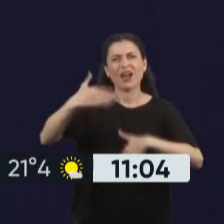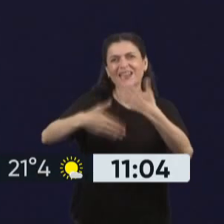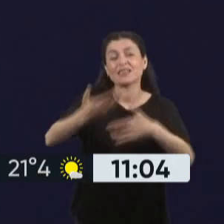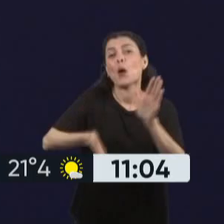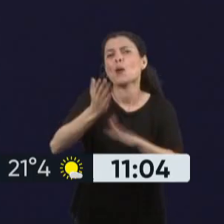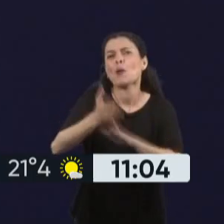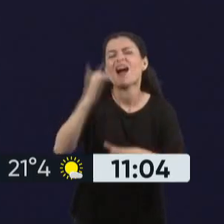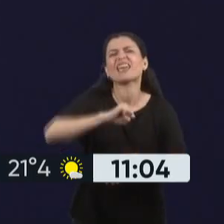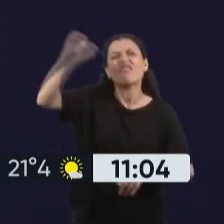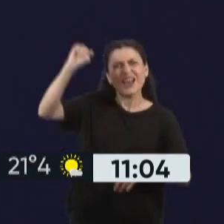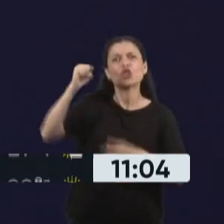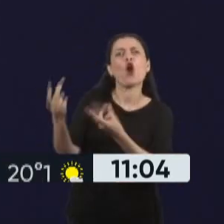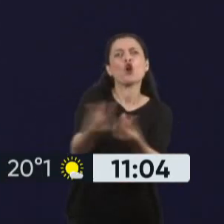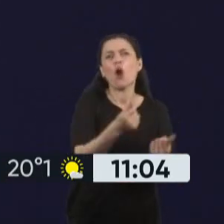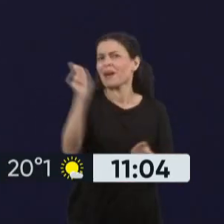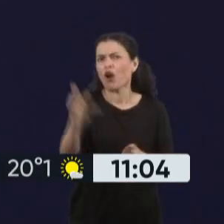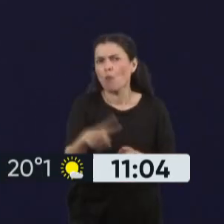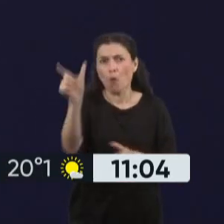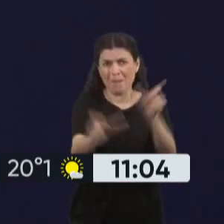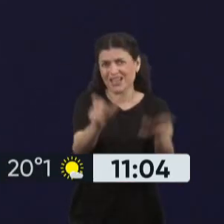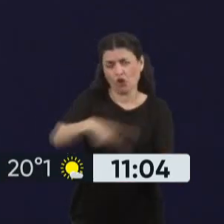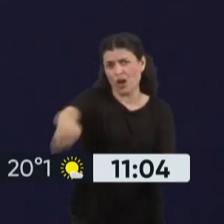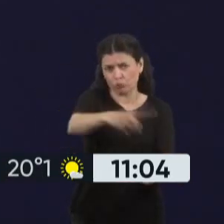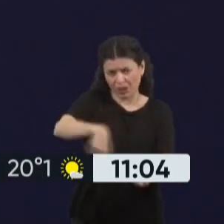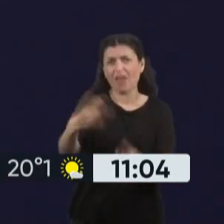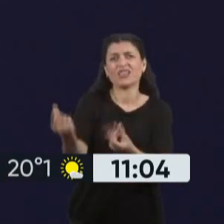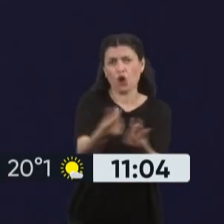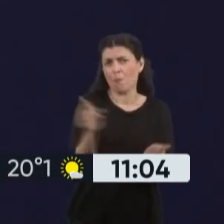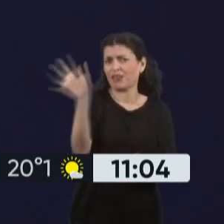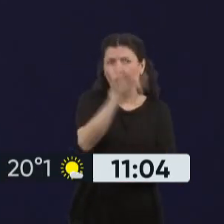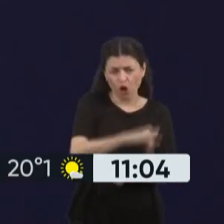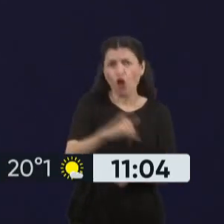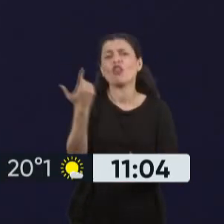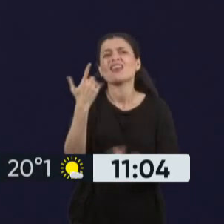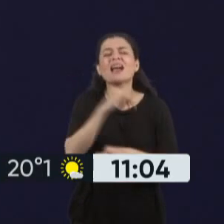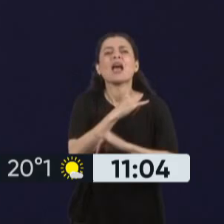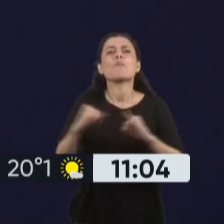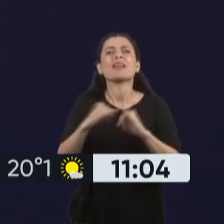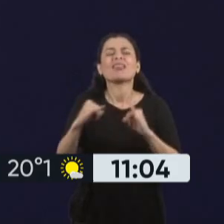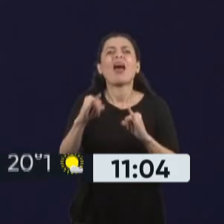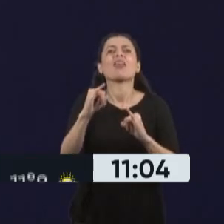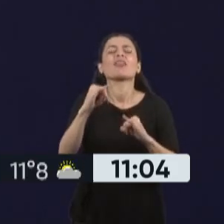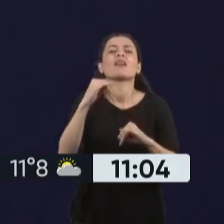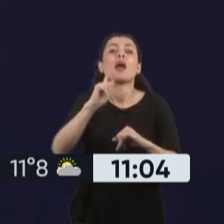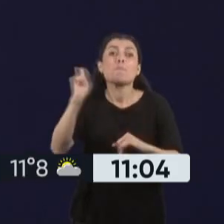inflación minorista, que es la que básicamente todos conocemos a mitad de cada